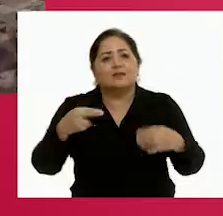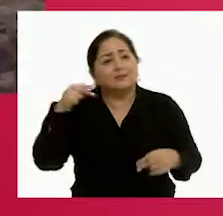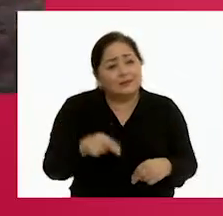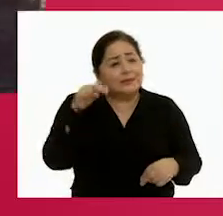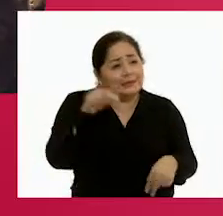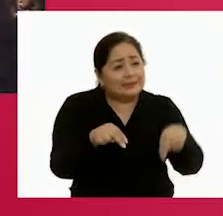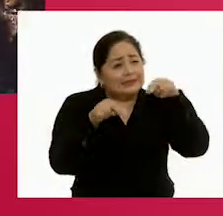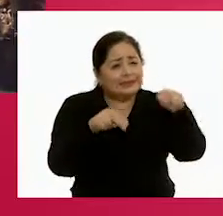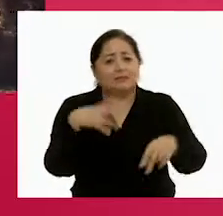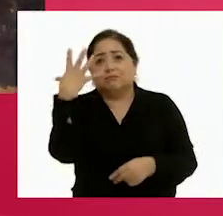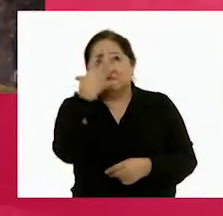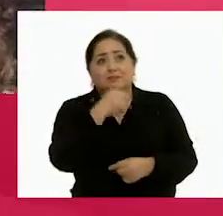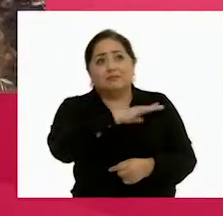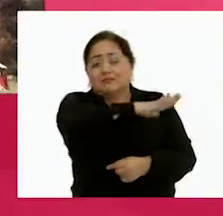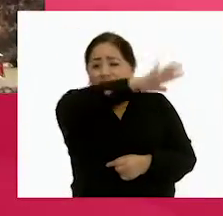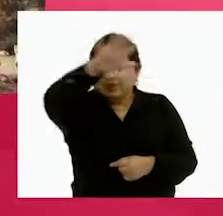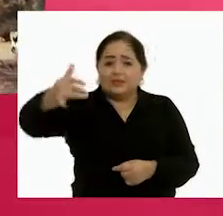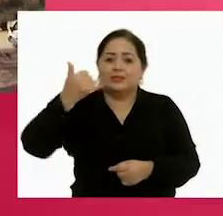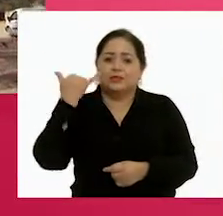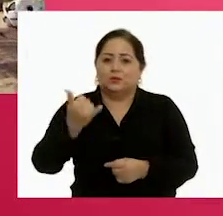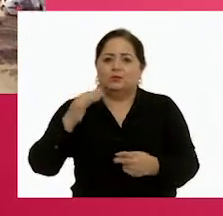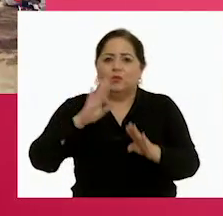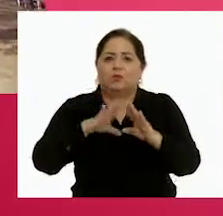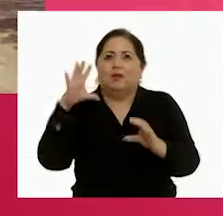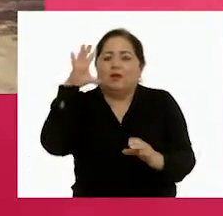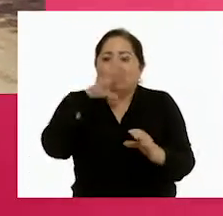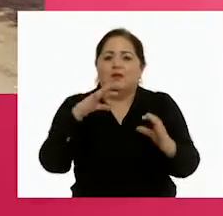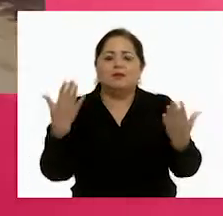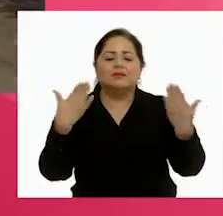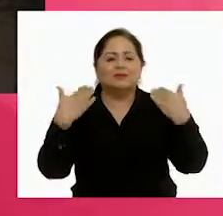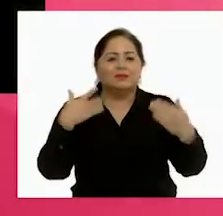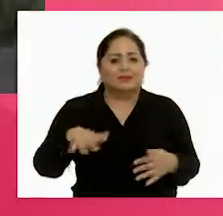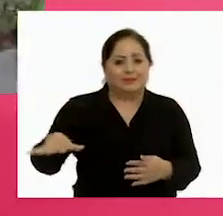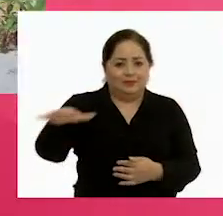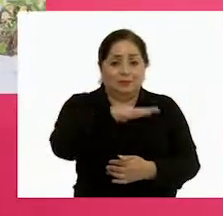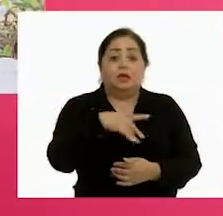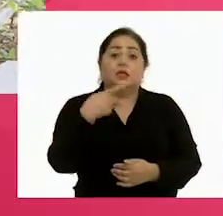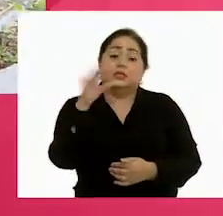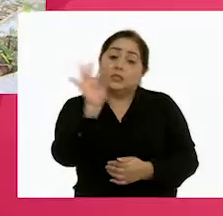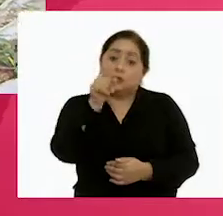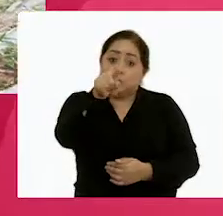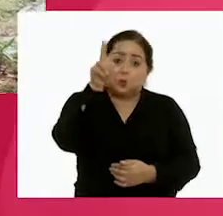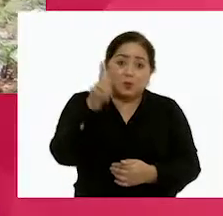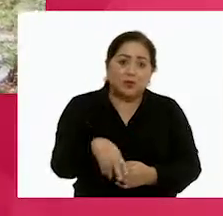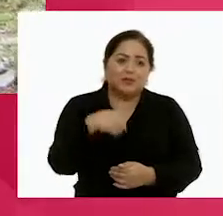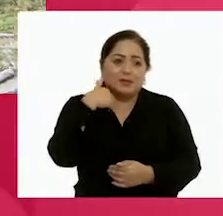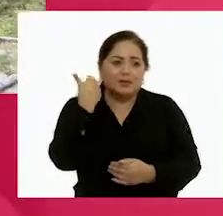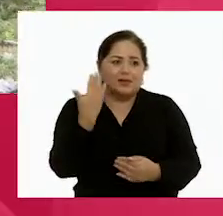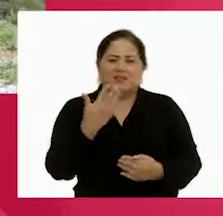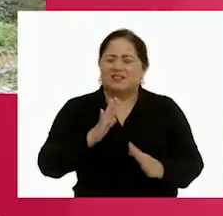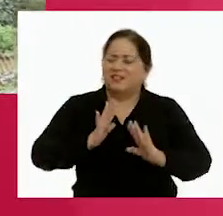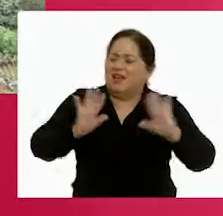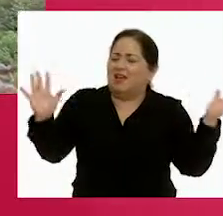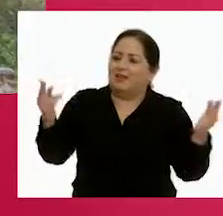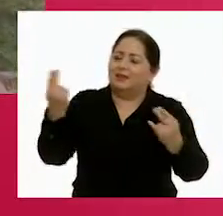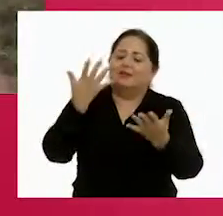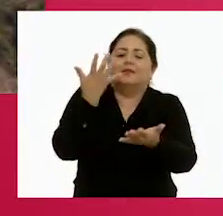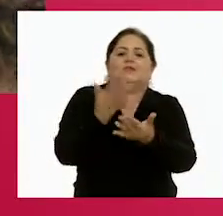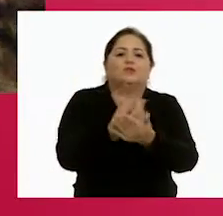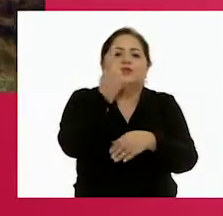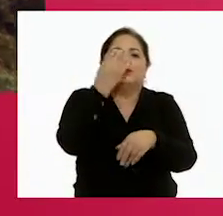caminatas, admirar su vegetación y su clima semitropical. Si realmente se busca desconectar un fin de